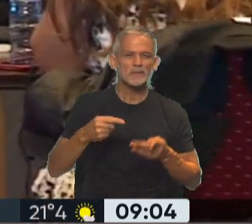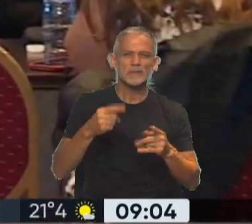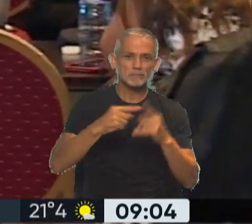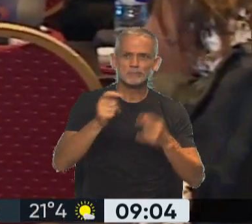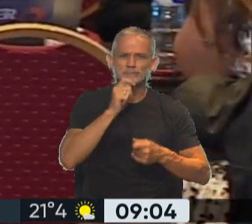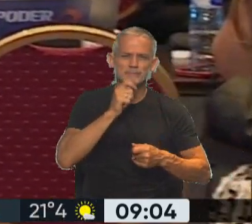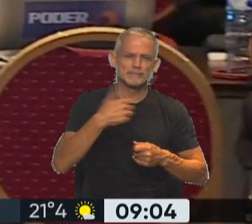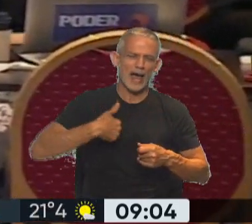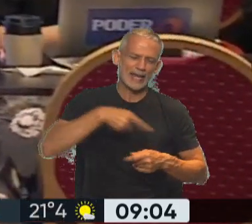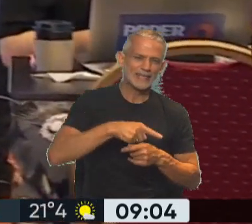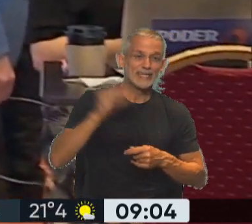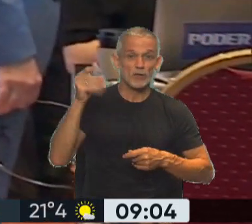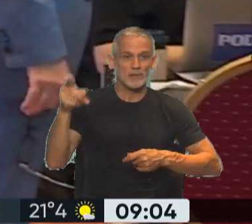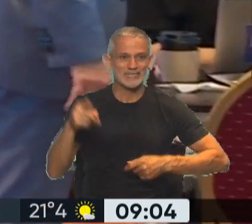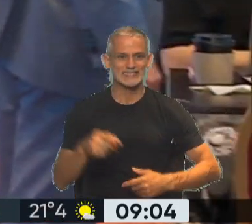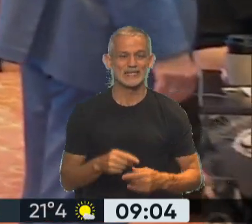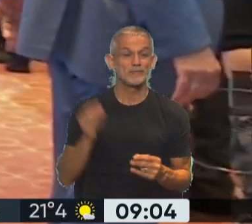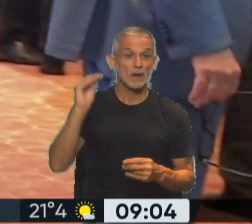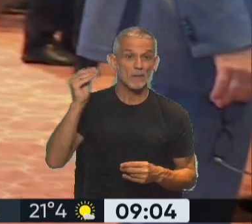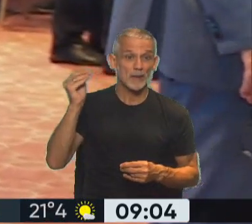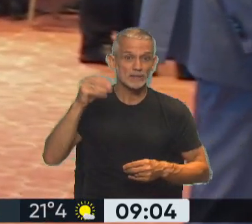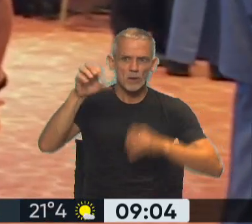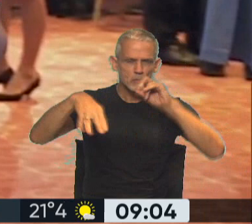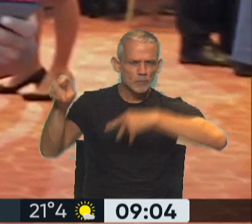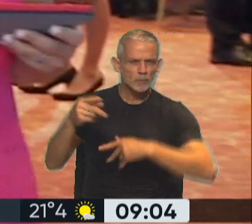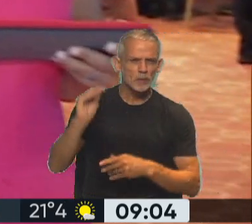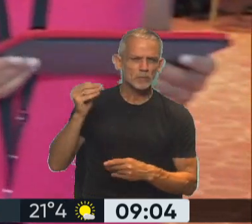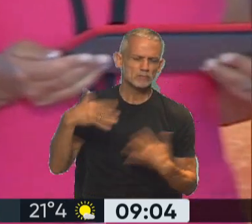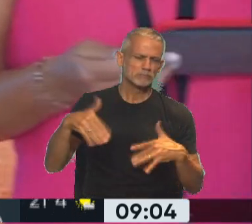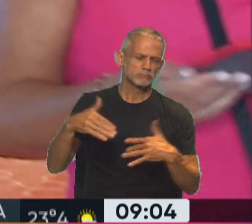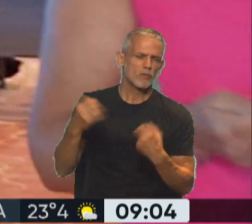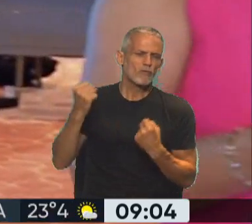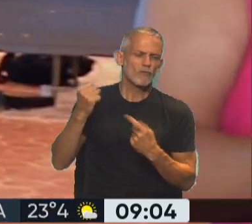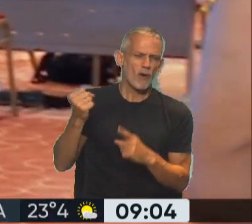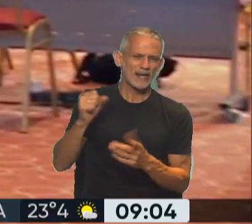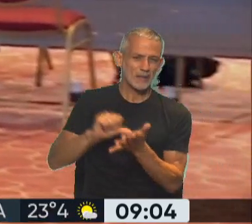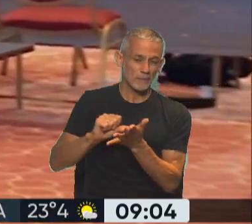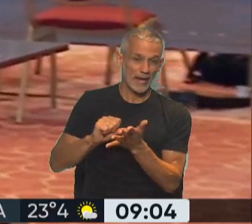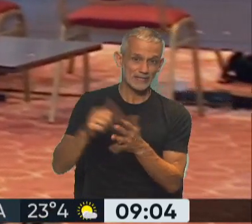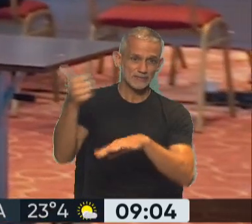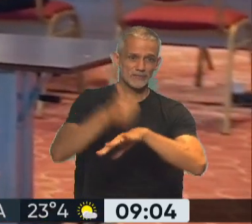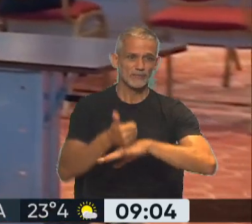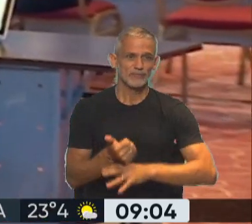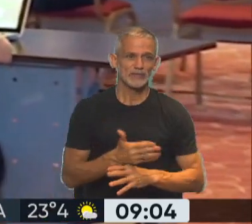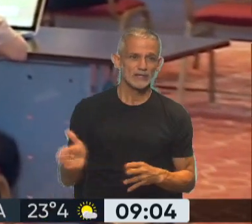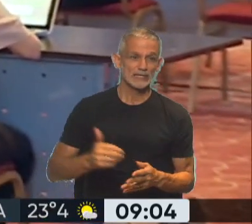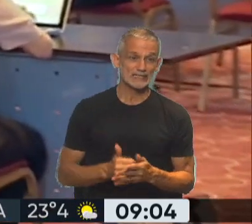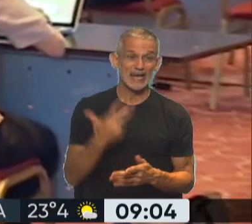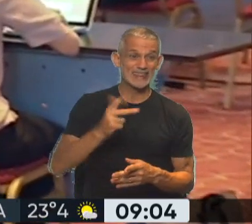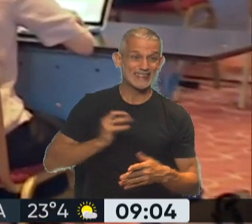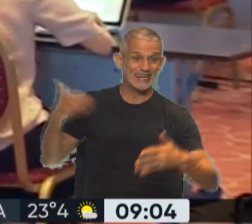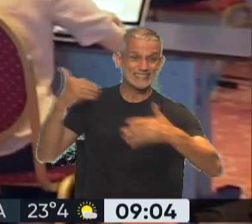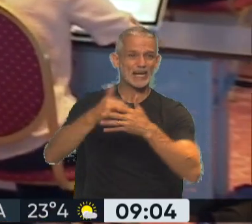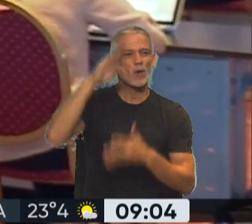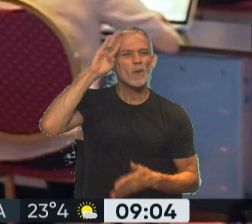nacionales y decíamos Brasil Brasil que es un país muy importante y muy fuerte que se hará presente en esta Cumbre porque hace